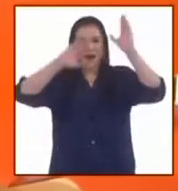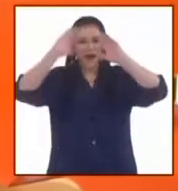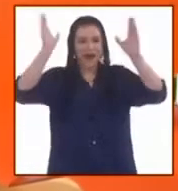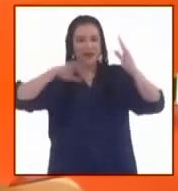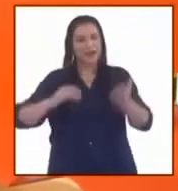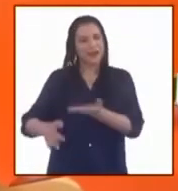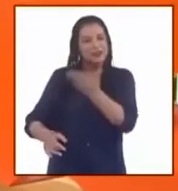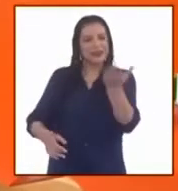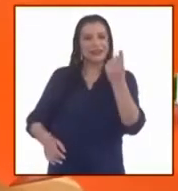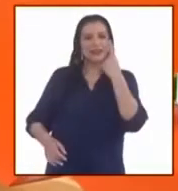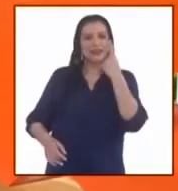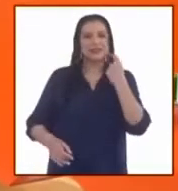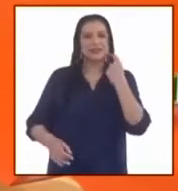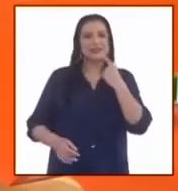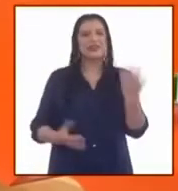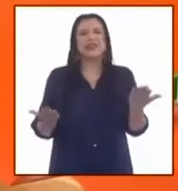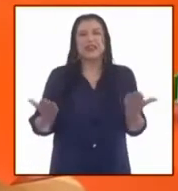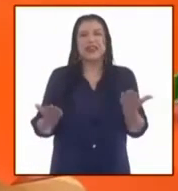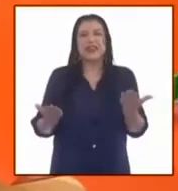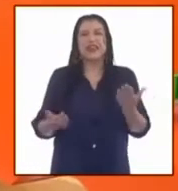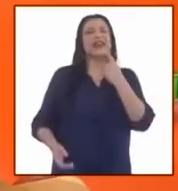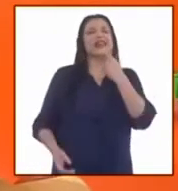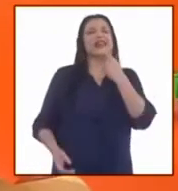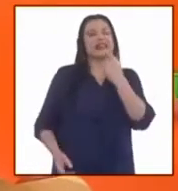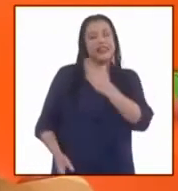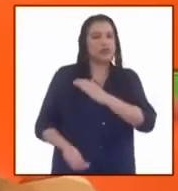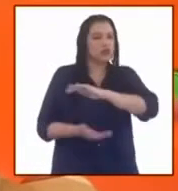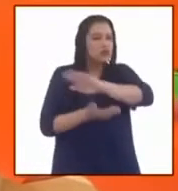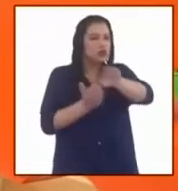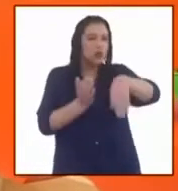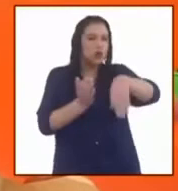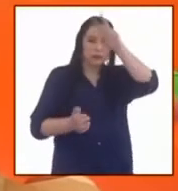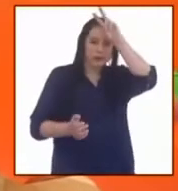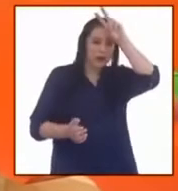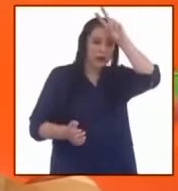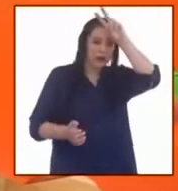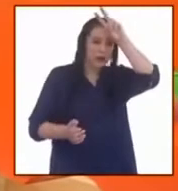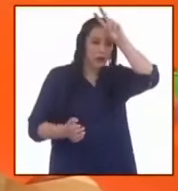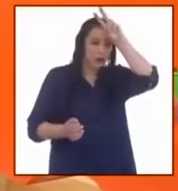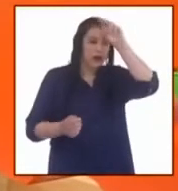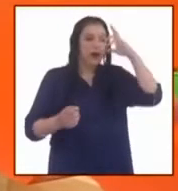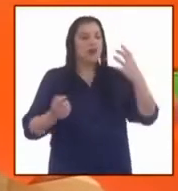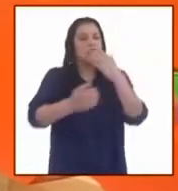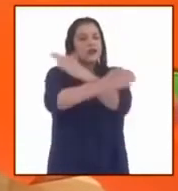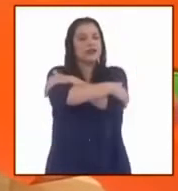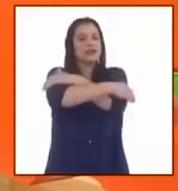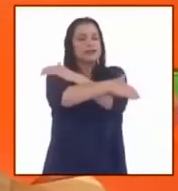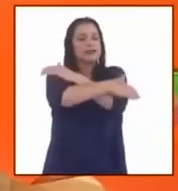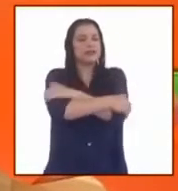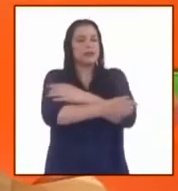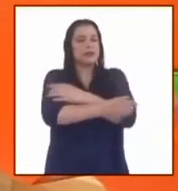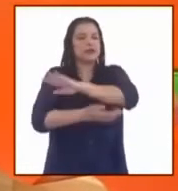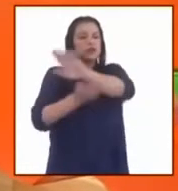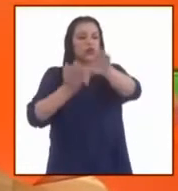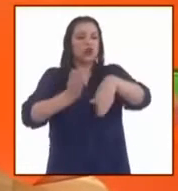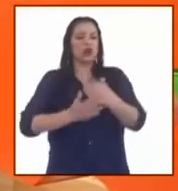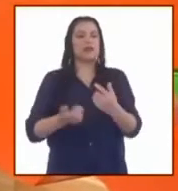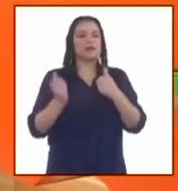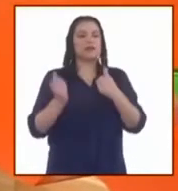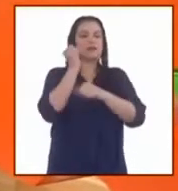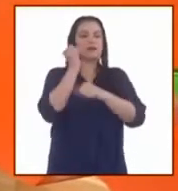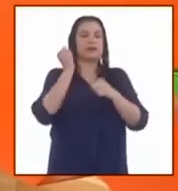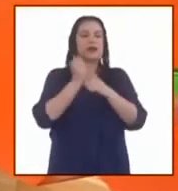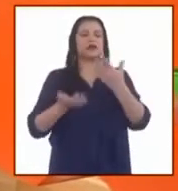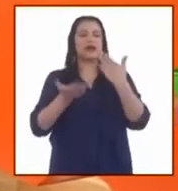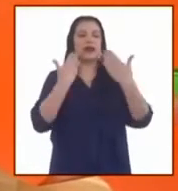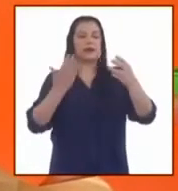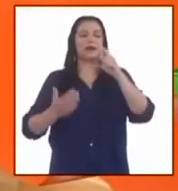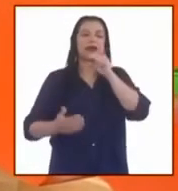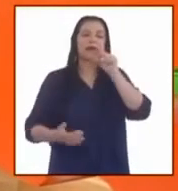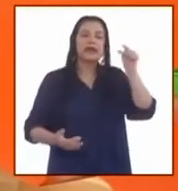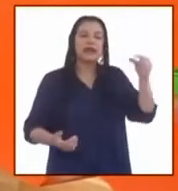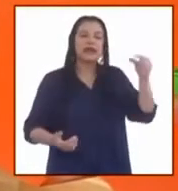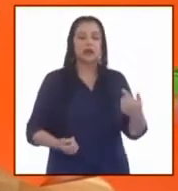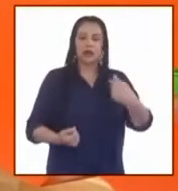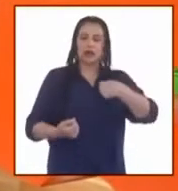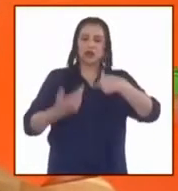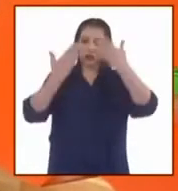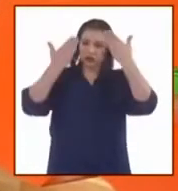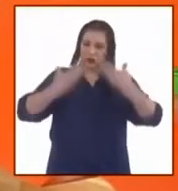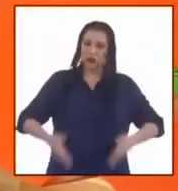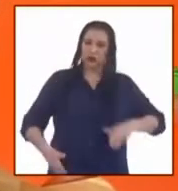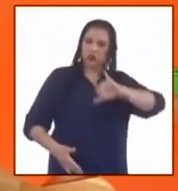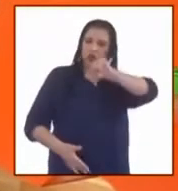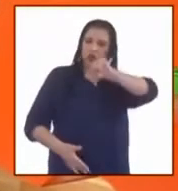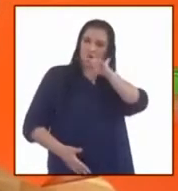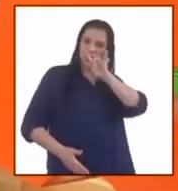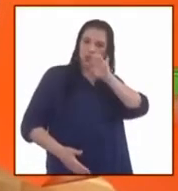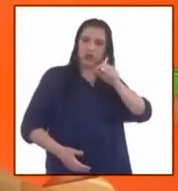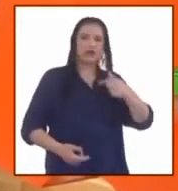Hola chicas y chicos de quinto de secundaria de todo el Perú. Hatun Cuyacu Yapaya y Wauji Kunapak Quechuanchik Rimas Kunapak Ñuhamkani Waujikichik